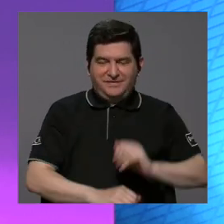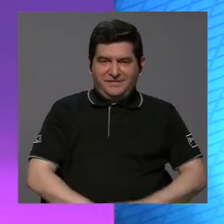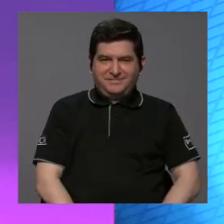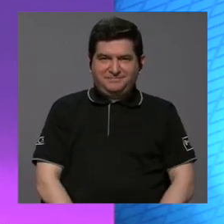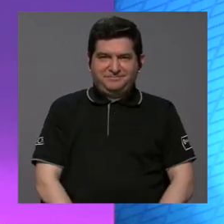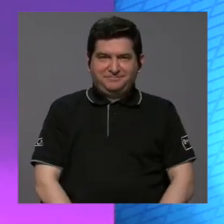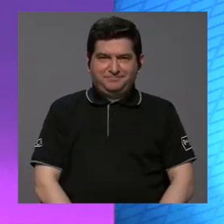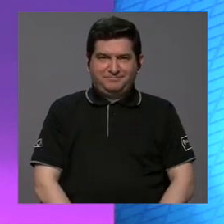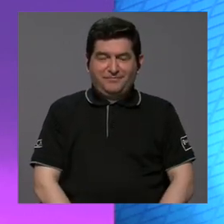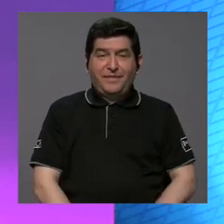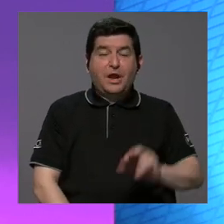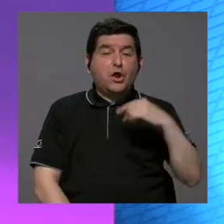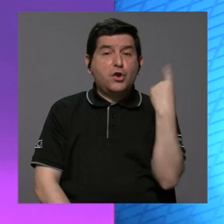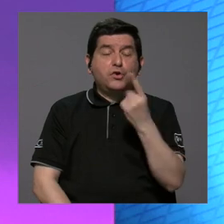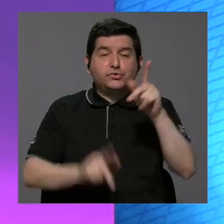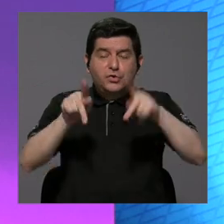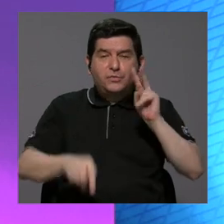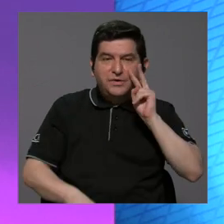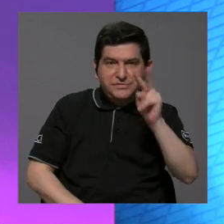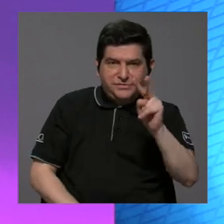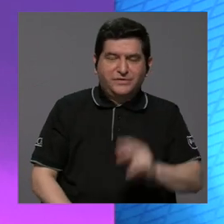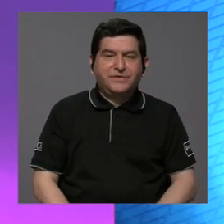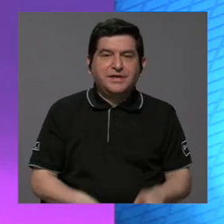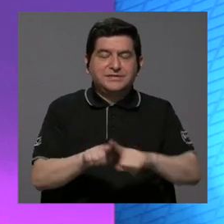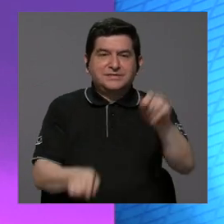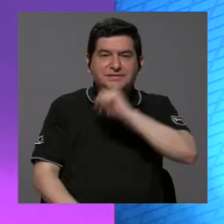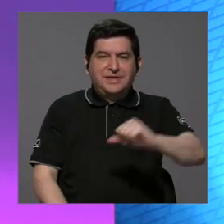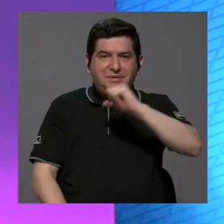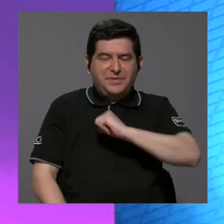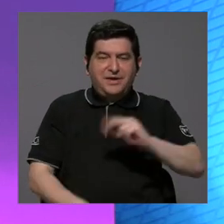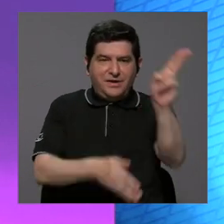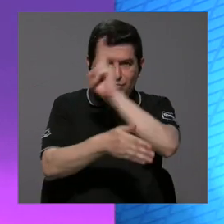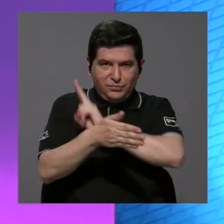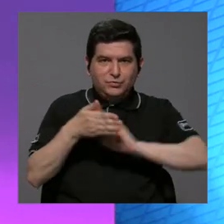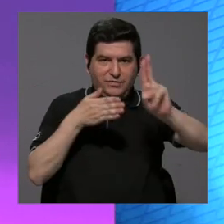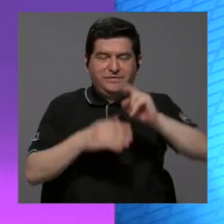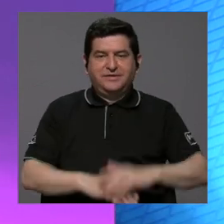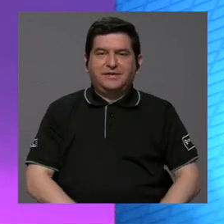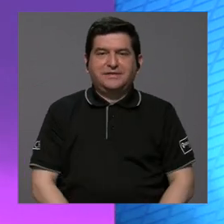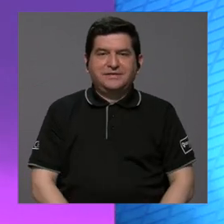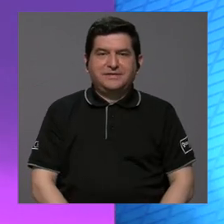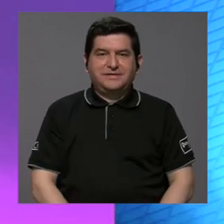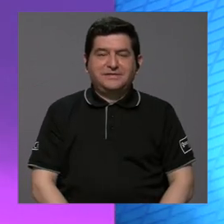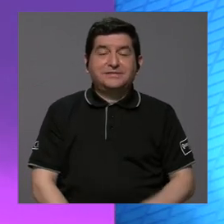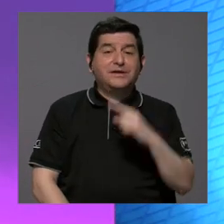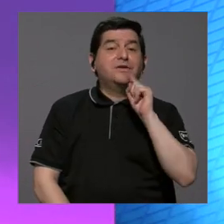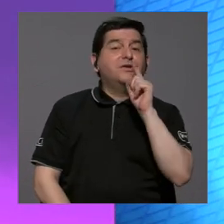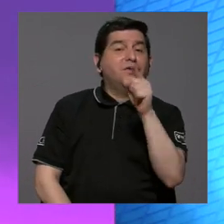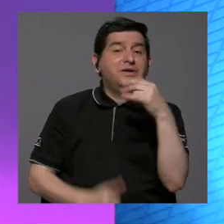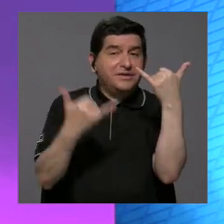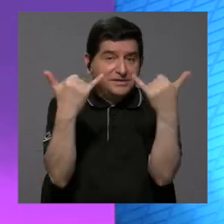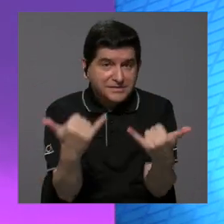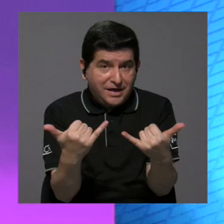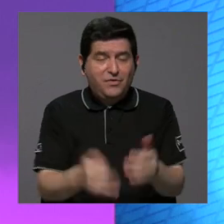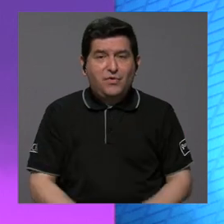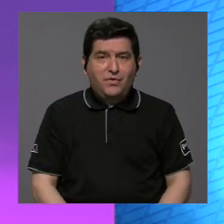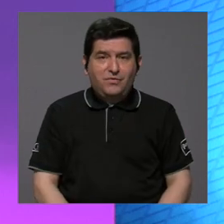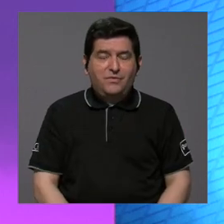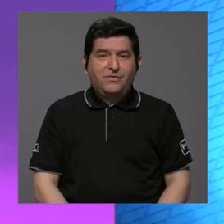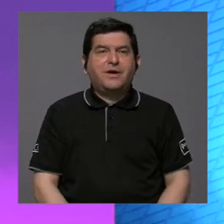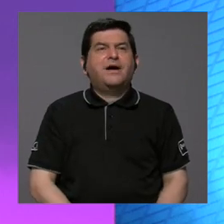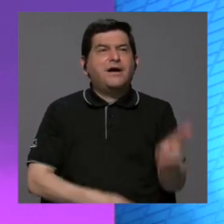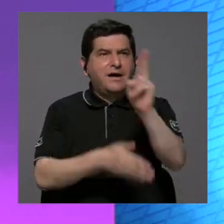para no solamente los televidentes sino las autoridades universitarias para que esto que estás diciendo eventualmente